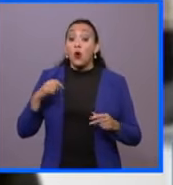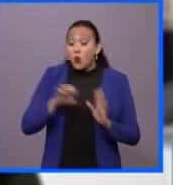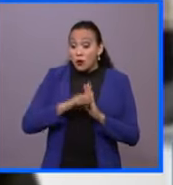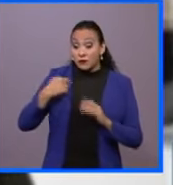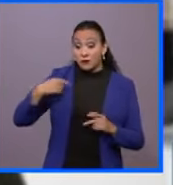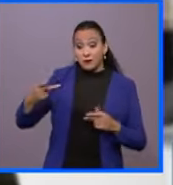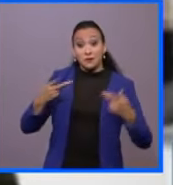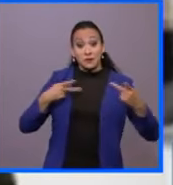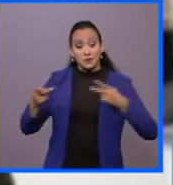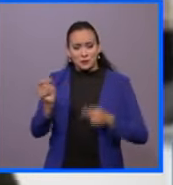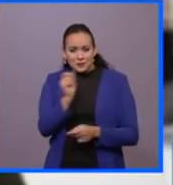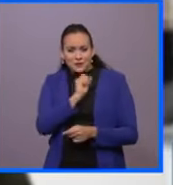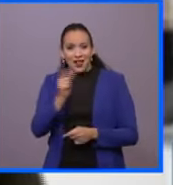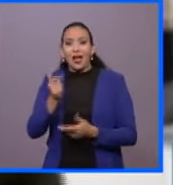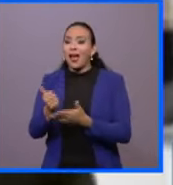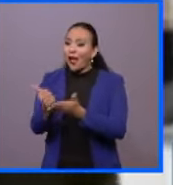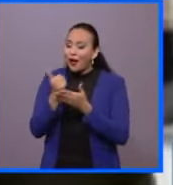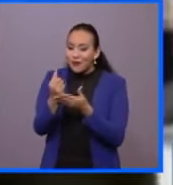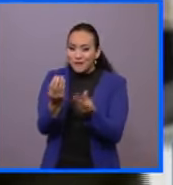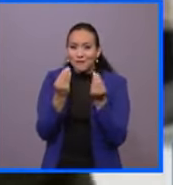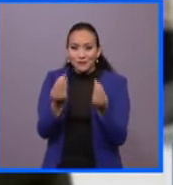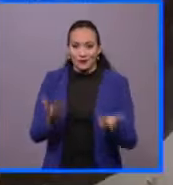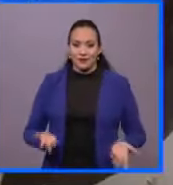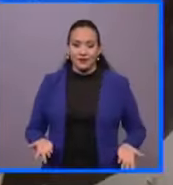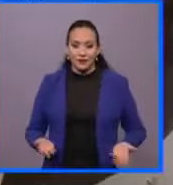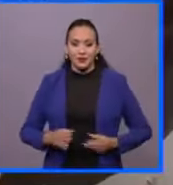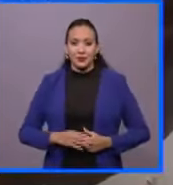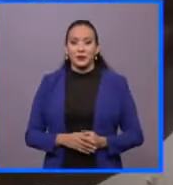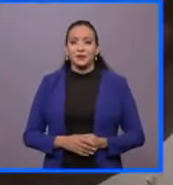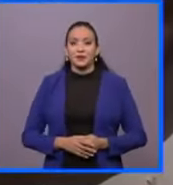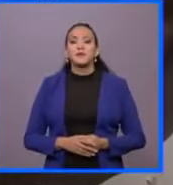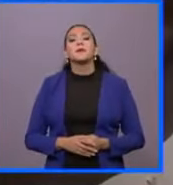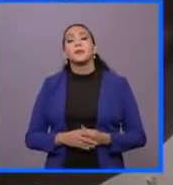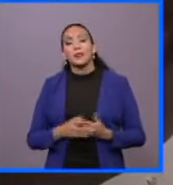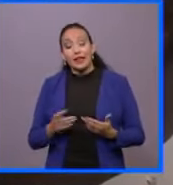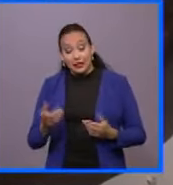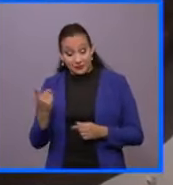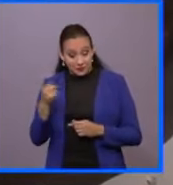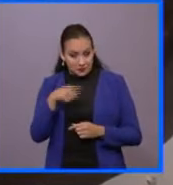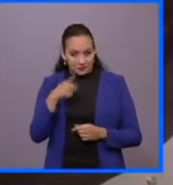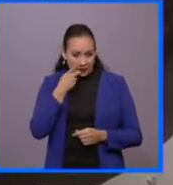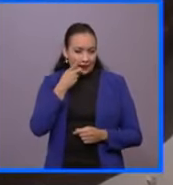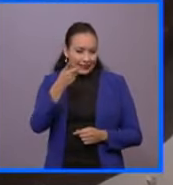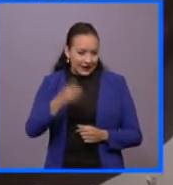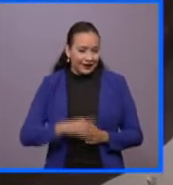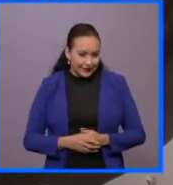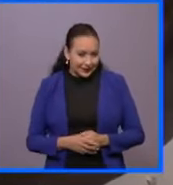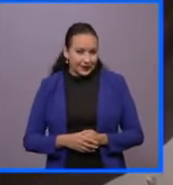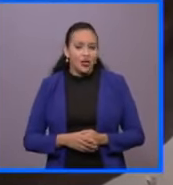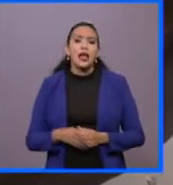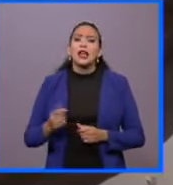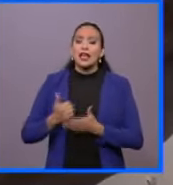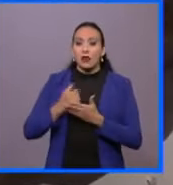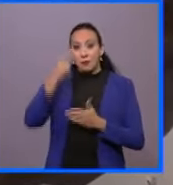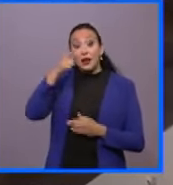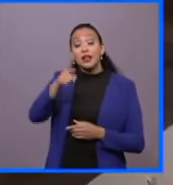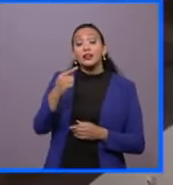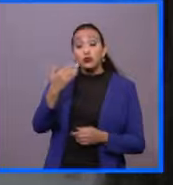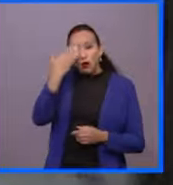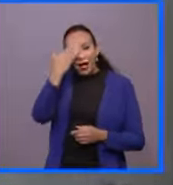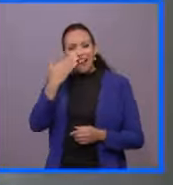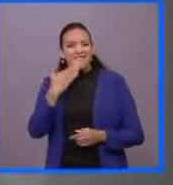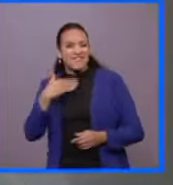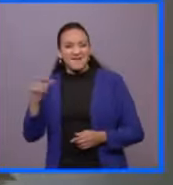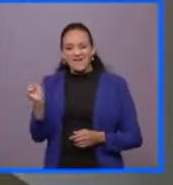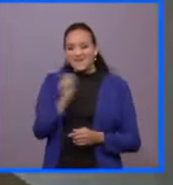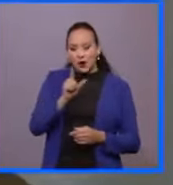profesionista, dependiendo de los diferentes ámbitos que tenemos. Se trata, dijeron los especialistas, de potencializar las habilidades blandas